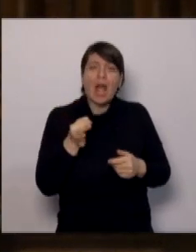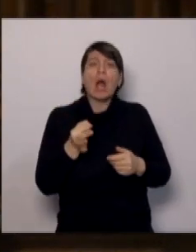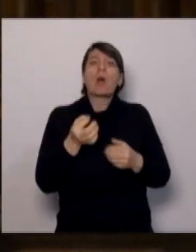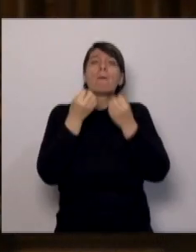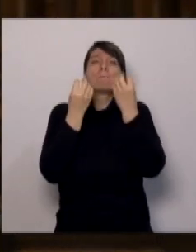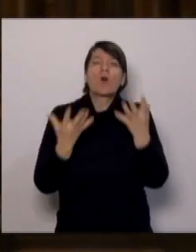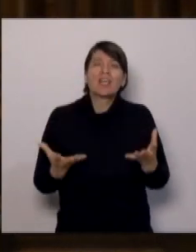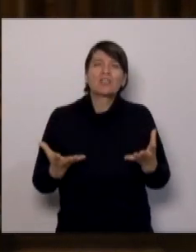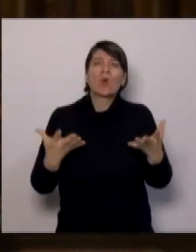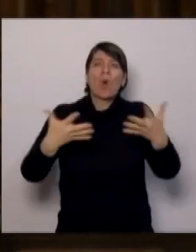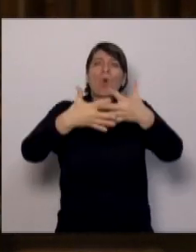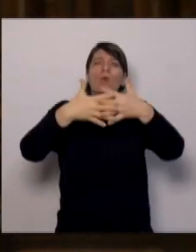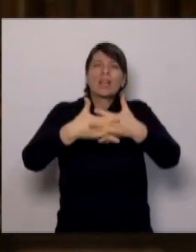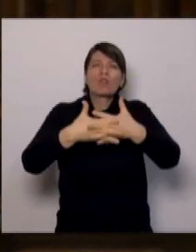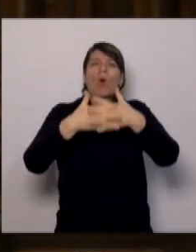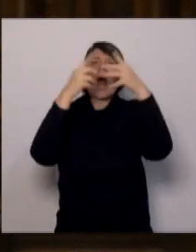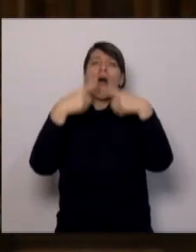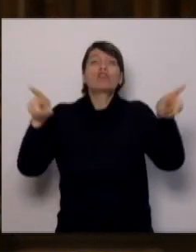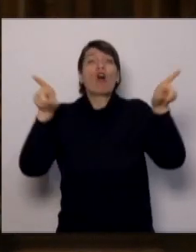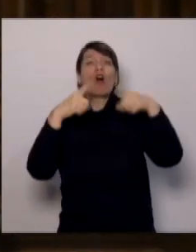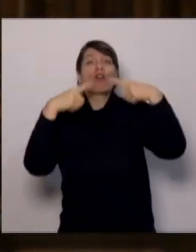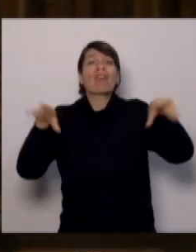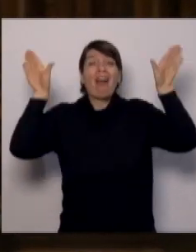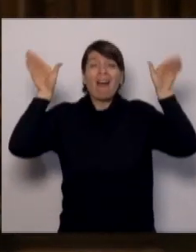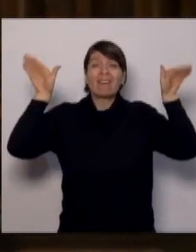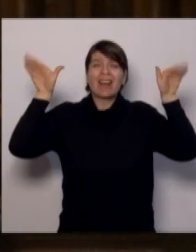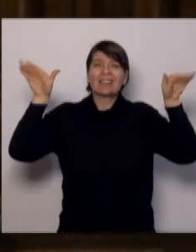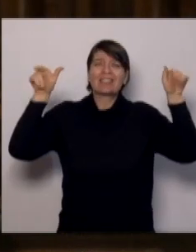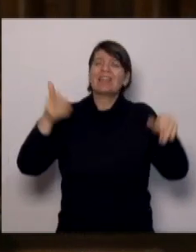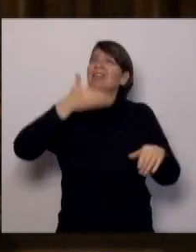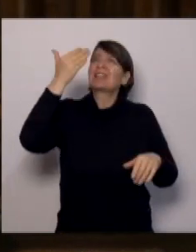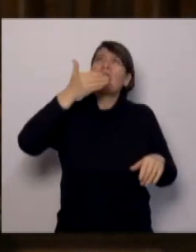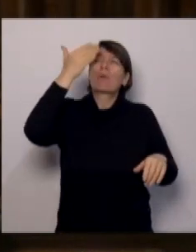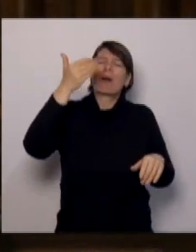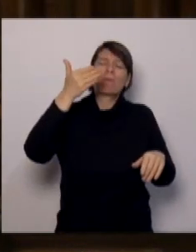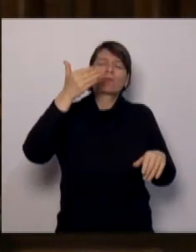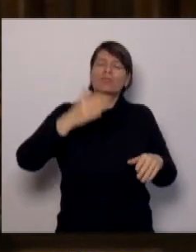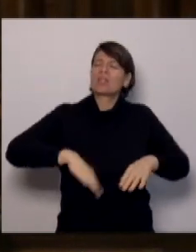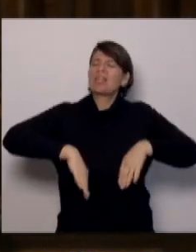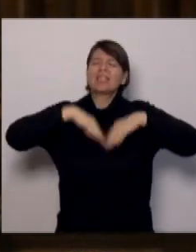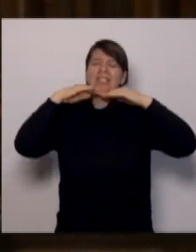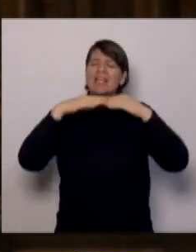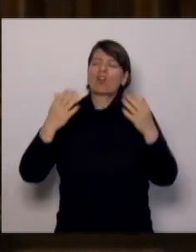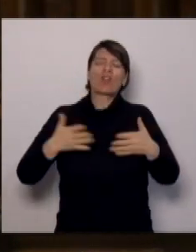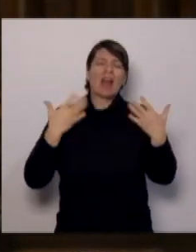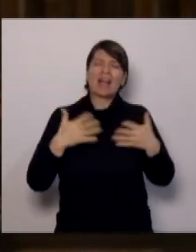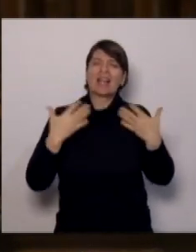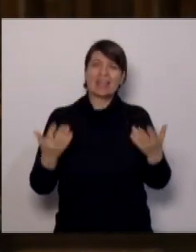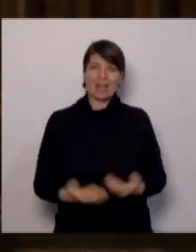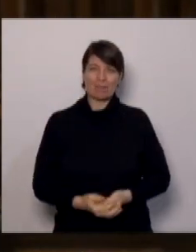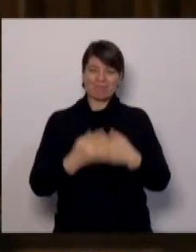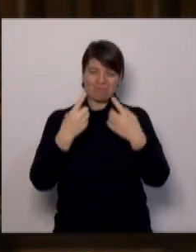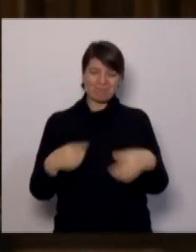sabiduría. Por eso, unidos a los coros de los ángeles, te alabamos llenos